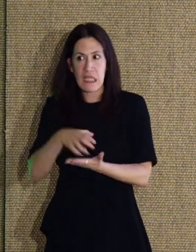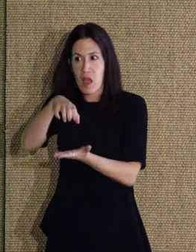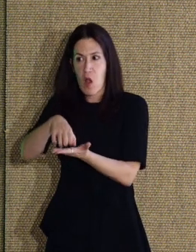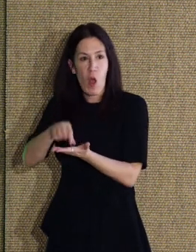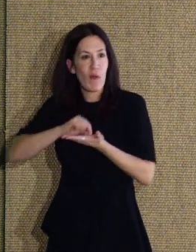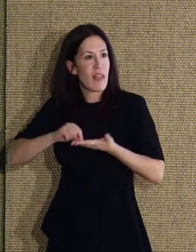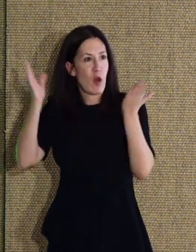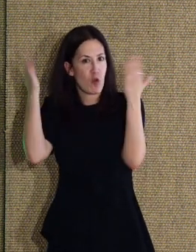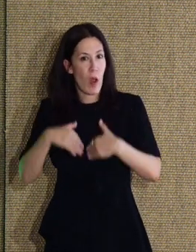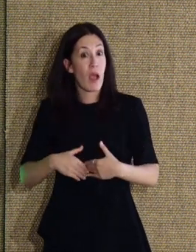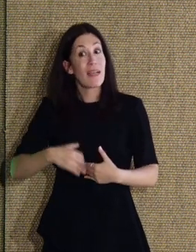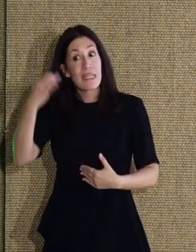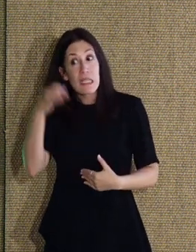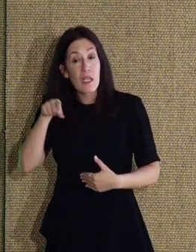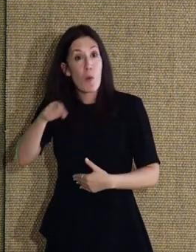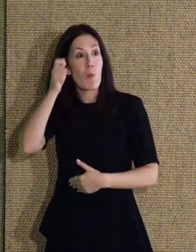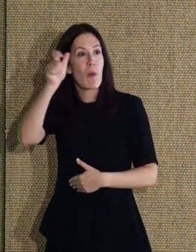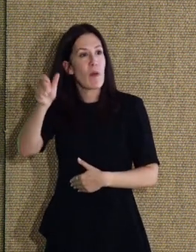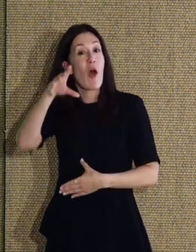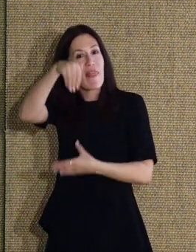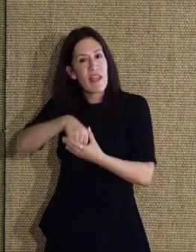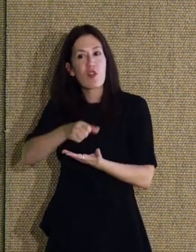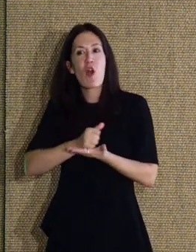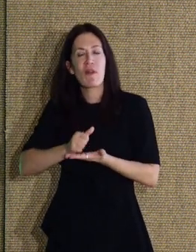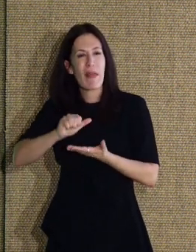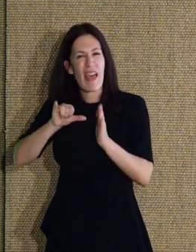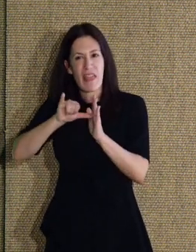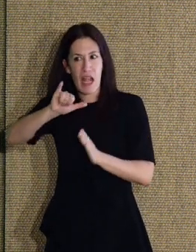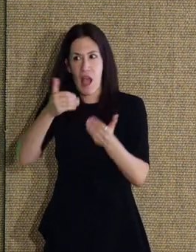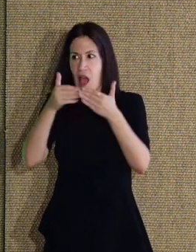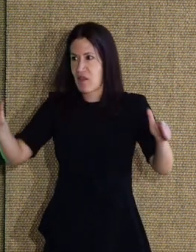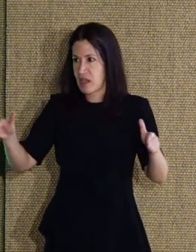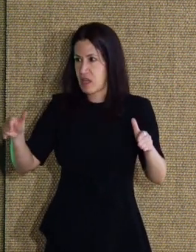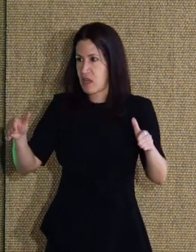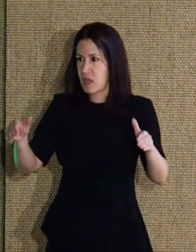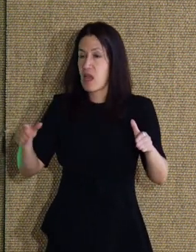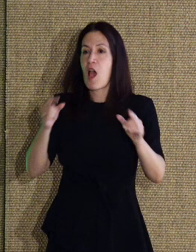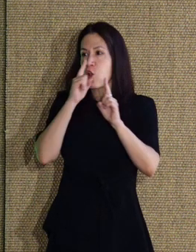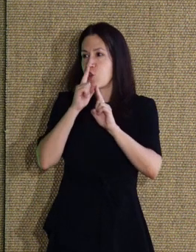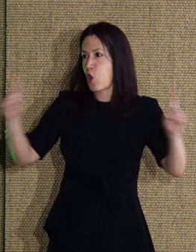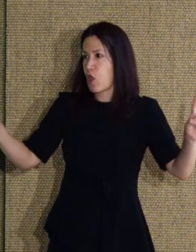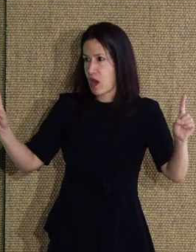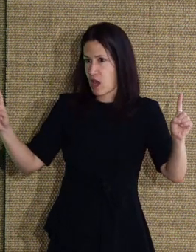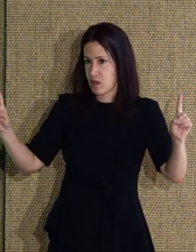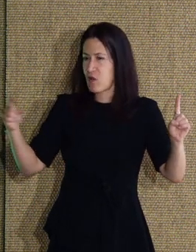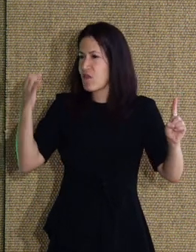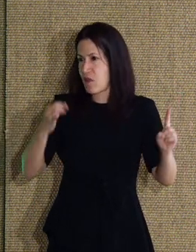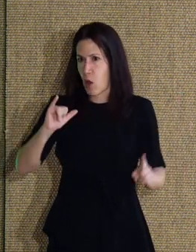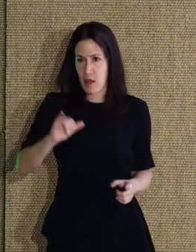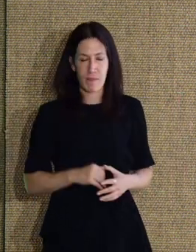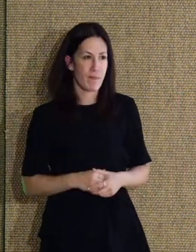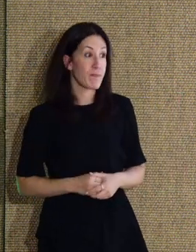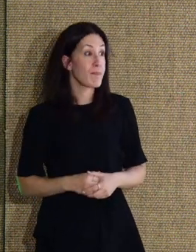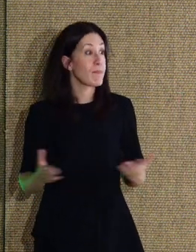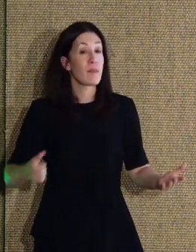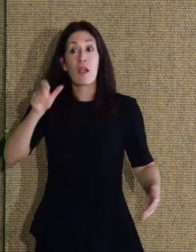pero seguro que esa población tiene una farmacia cercana abierta 365 días del año